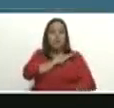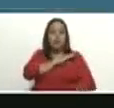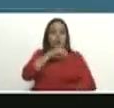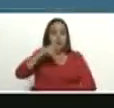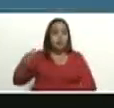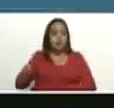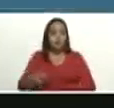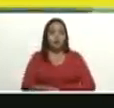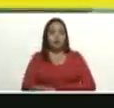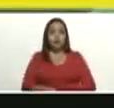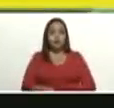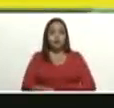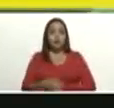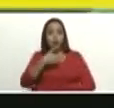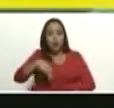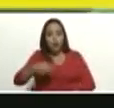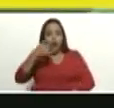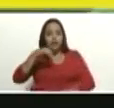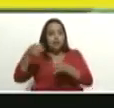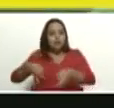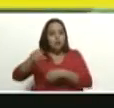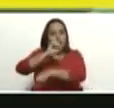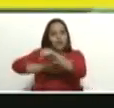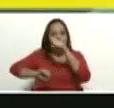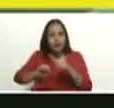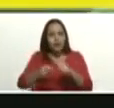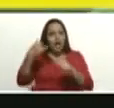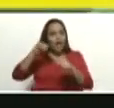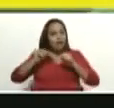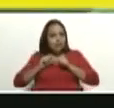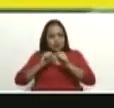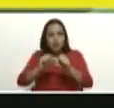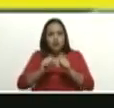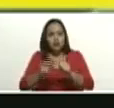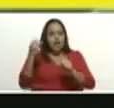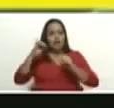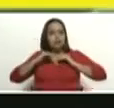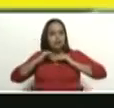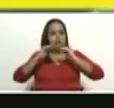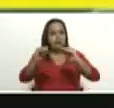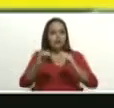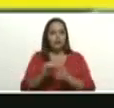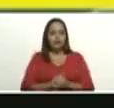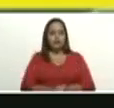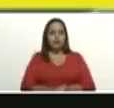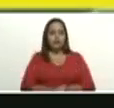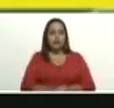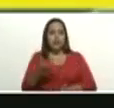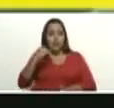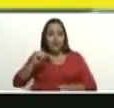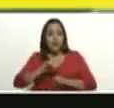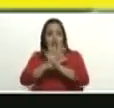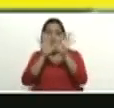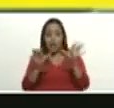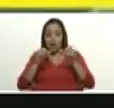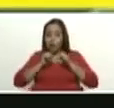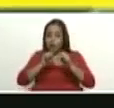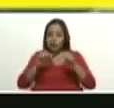contrario, las hemos defendido, se han preservado, se han mantenido y están plenamente